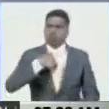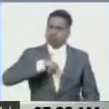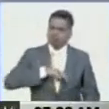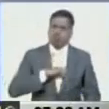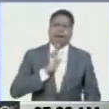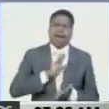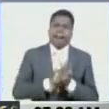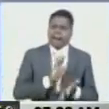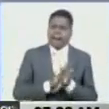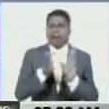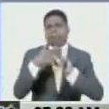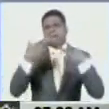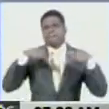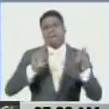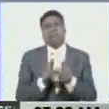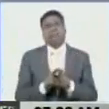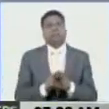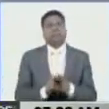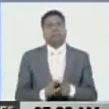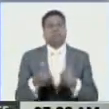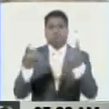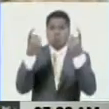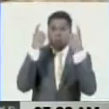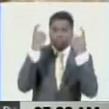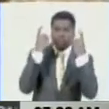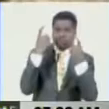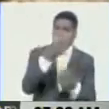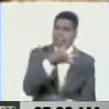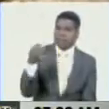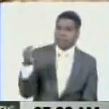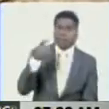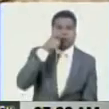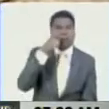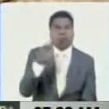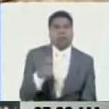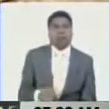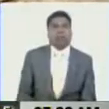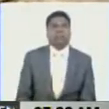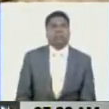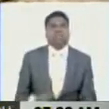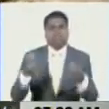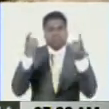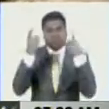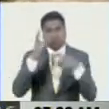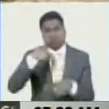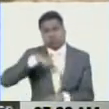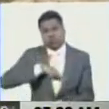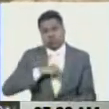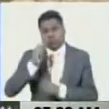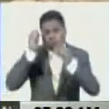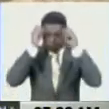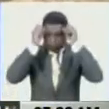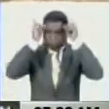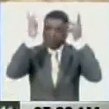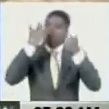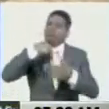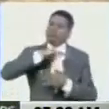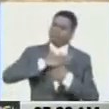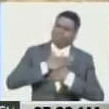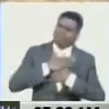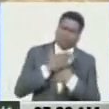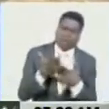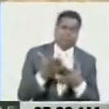una lección extraordinaria que nos está dando el pueblo, y bueno, de esa lección nos nutrimos nosotros, y eso expresa